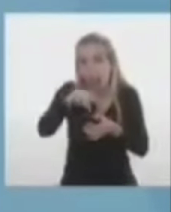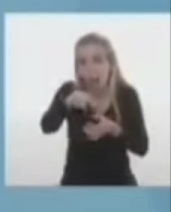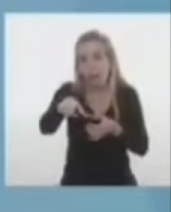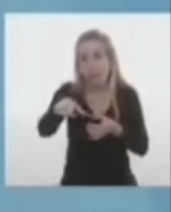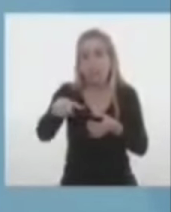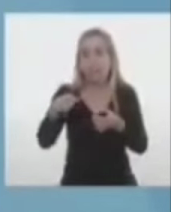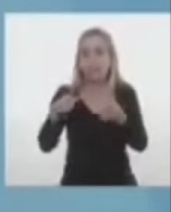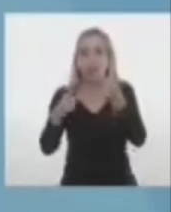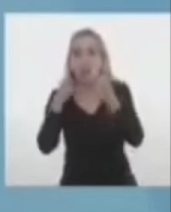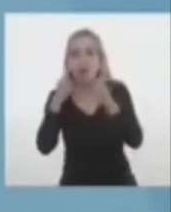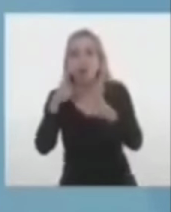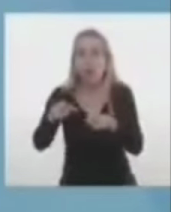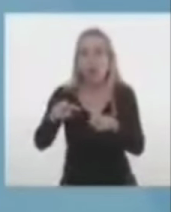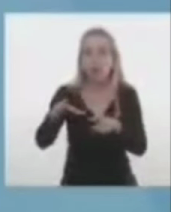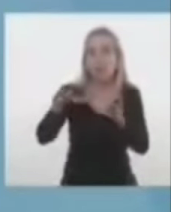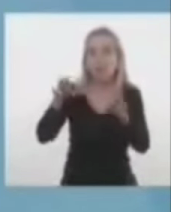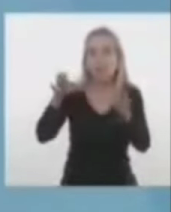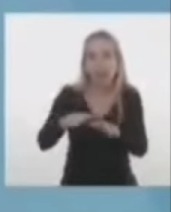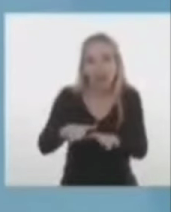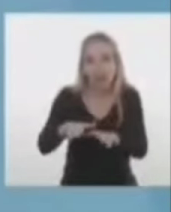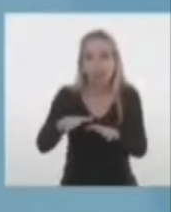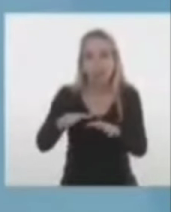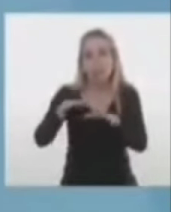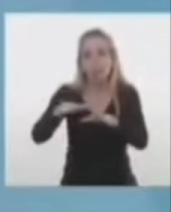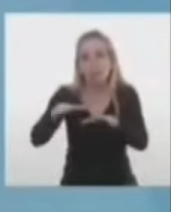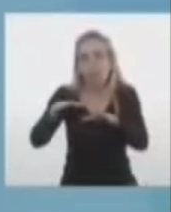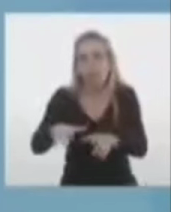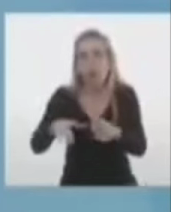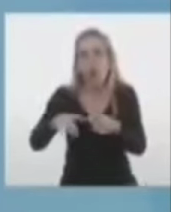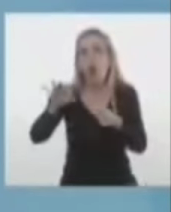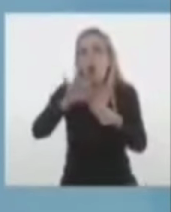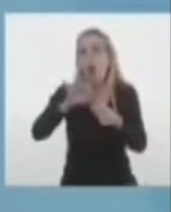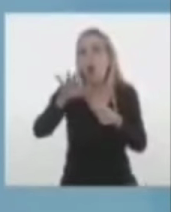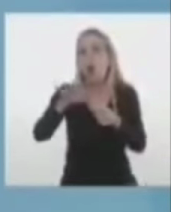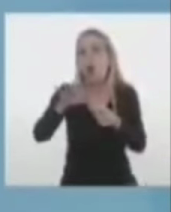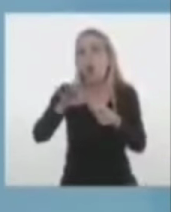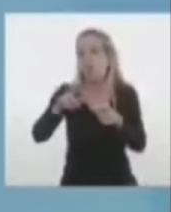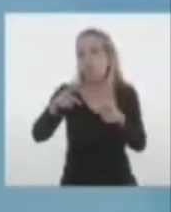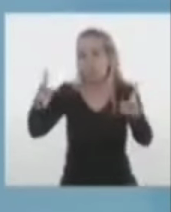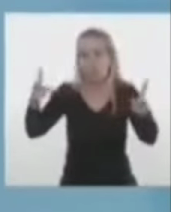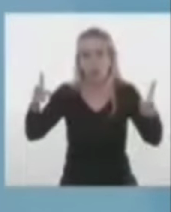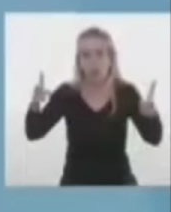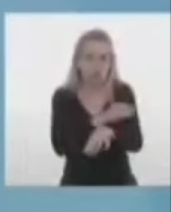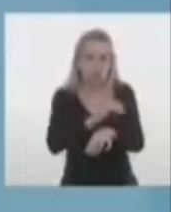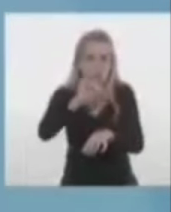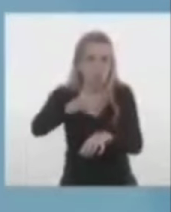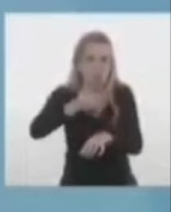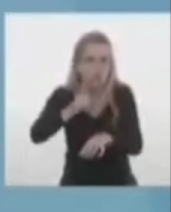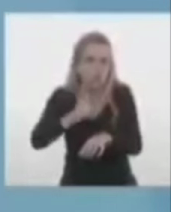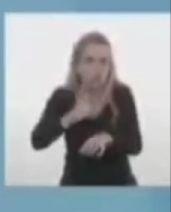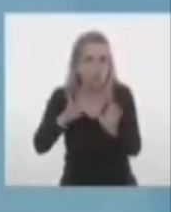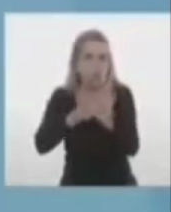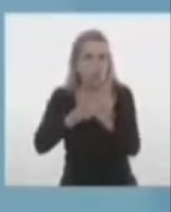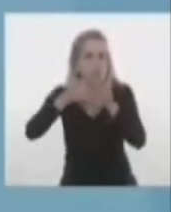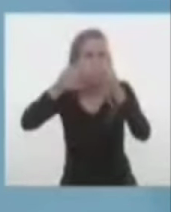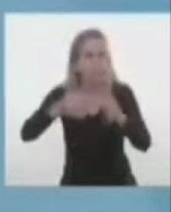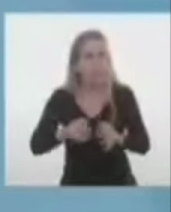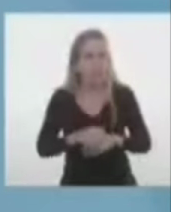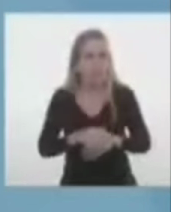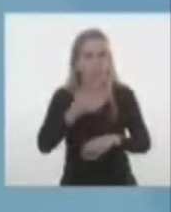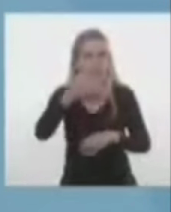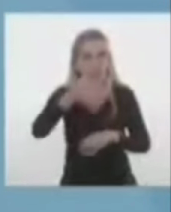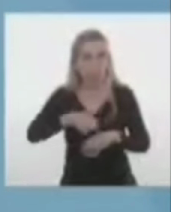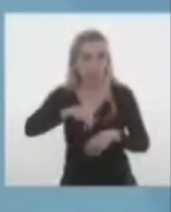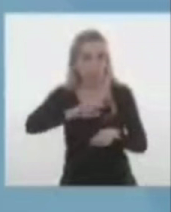inflación. Fíjate vos, dijeron hasta hace una semana iban a controlar los camioneros, sí, el tema de los precios cuidados, ahora lo van a hacer las organizaciones